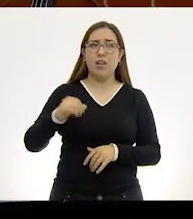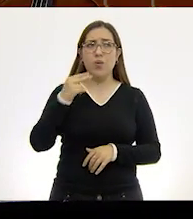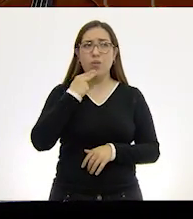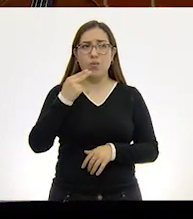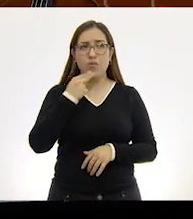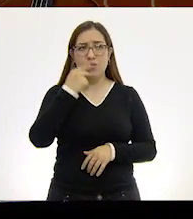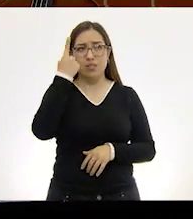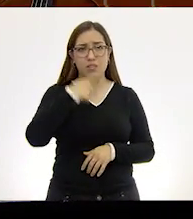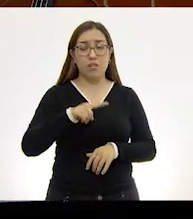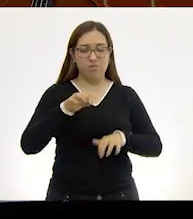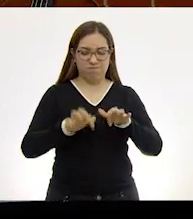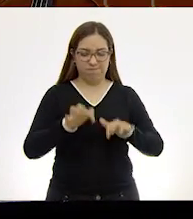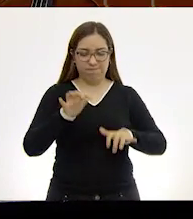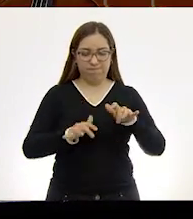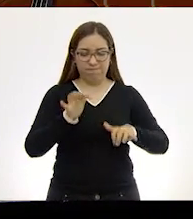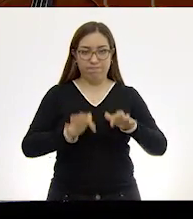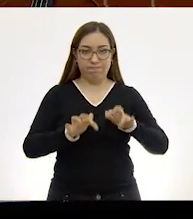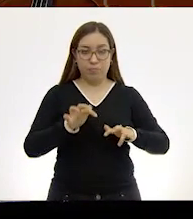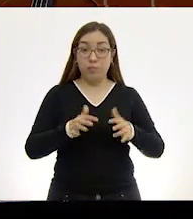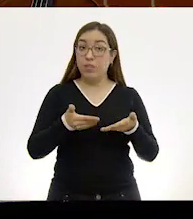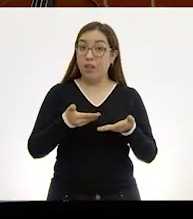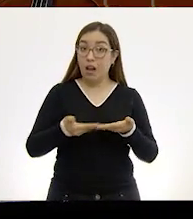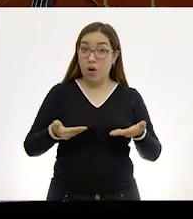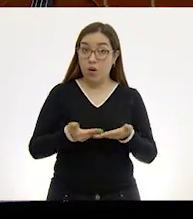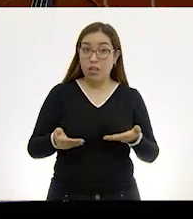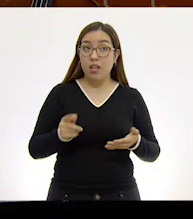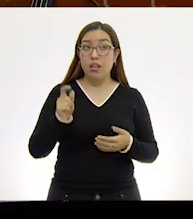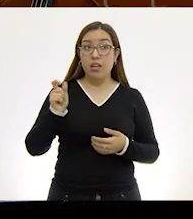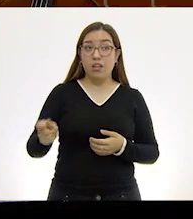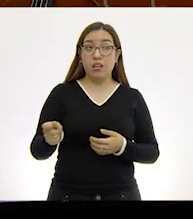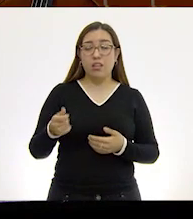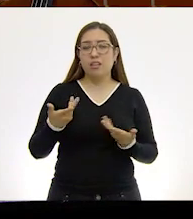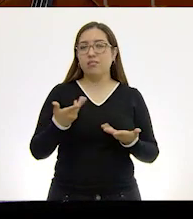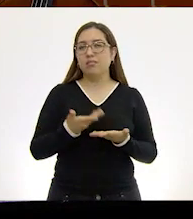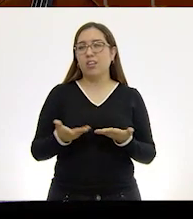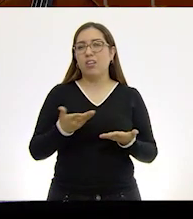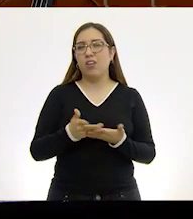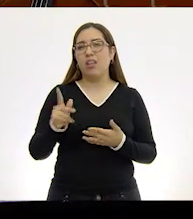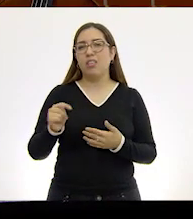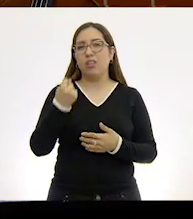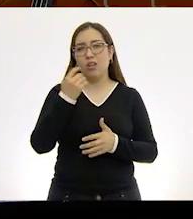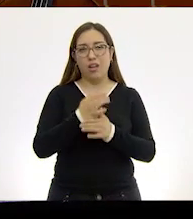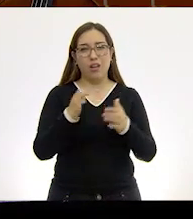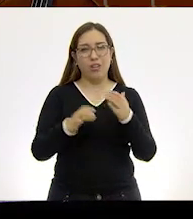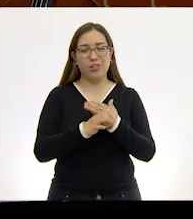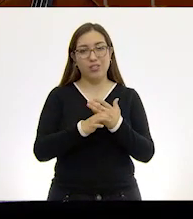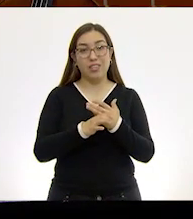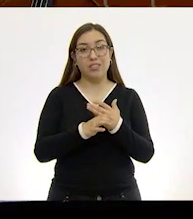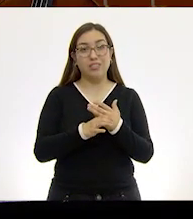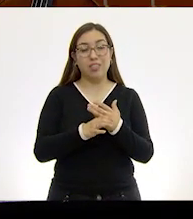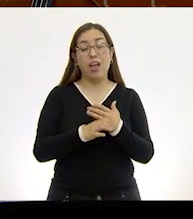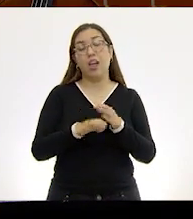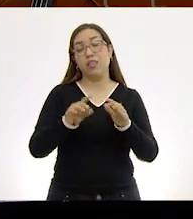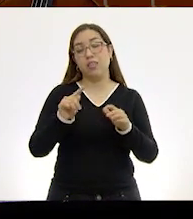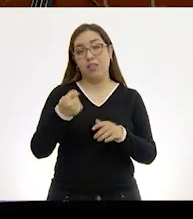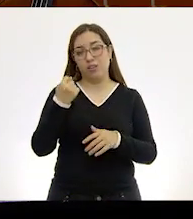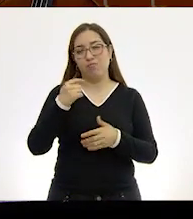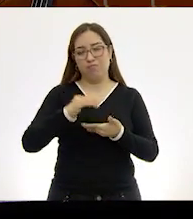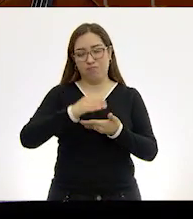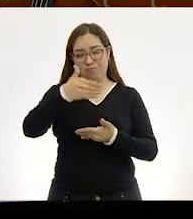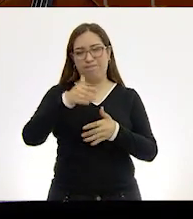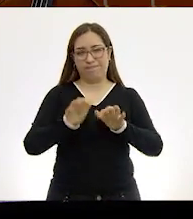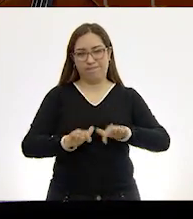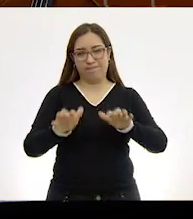para escribir. Ahorita son esas cosas de computadoras que yo no entiendo. Esto nos